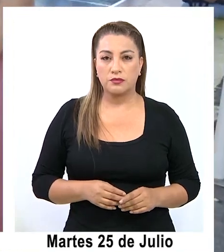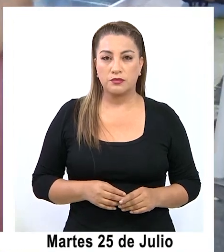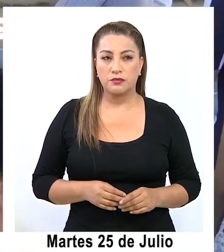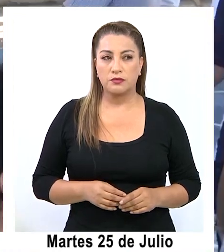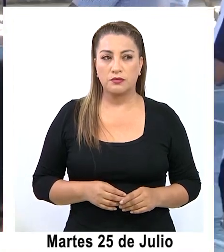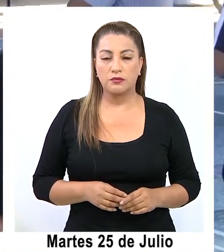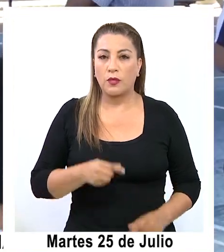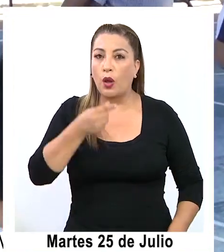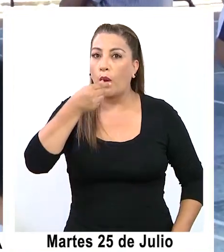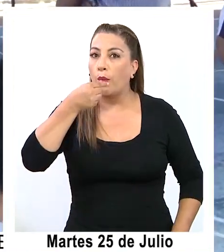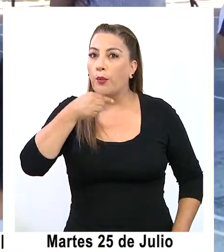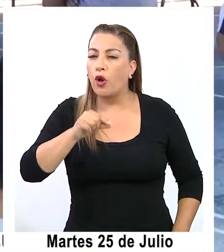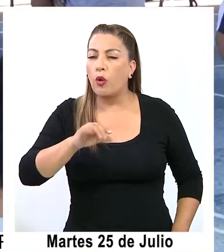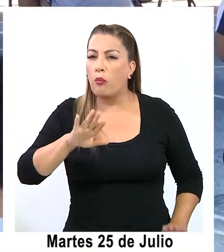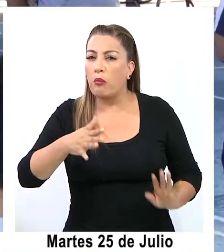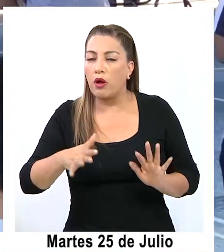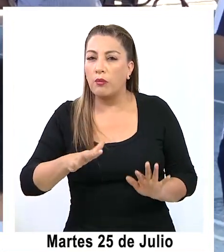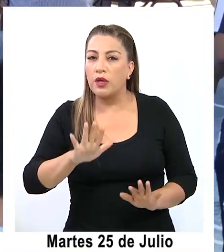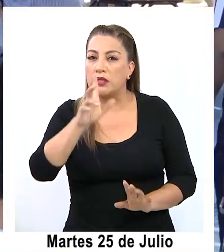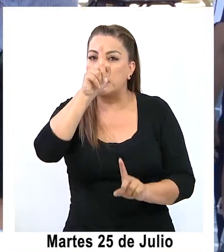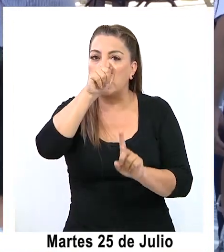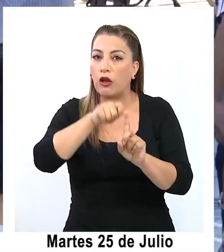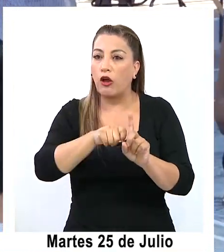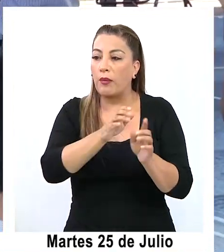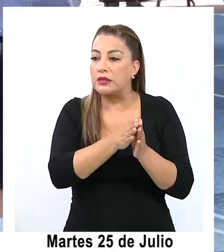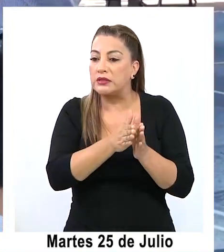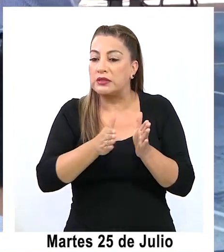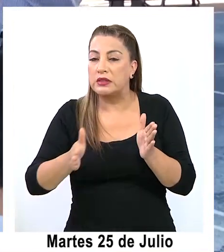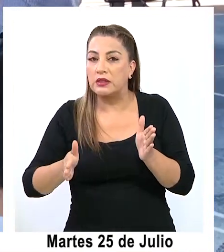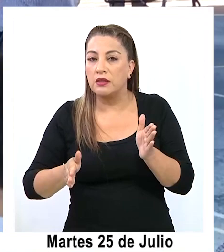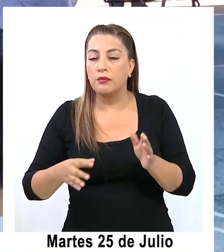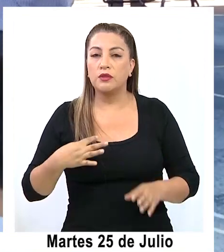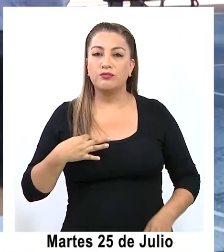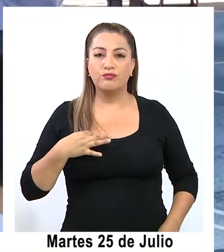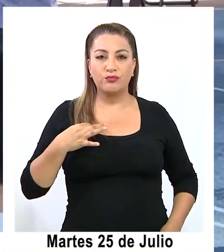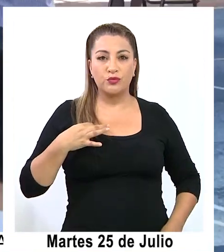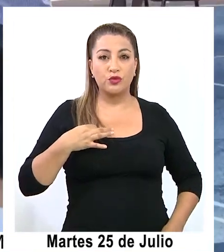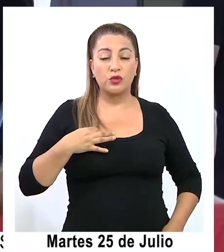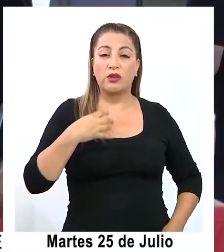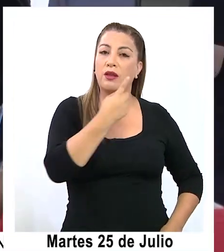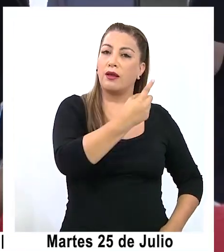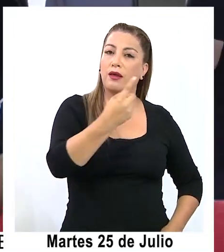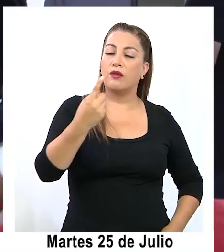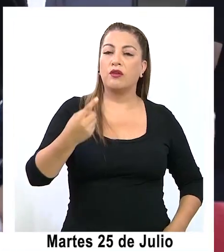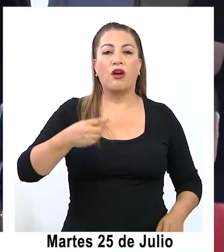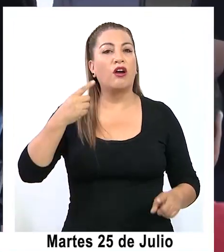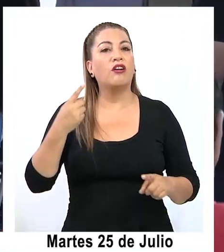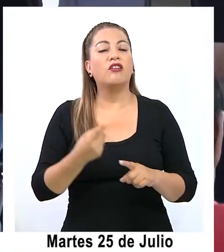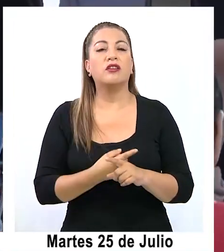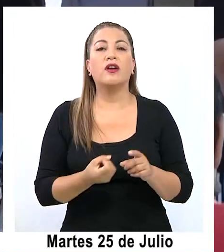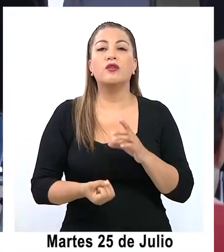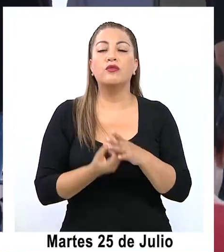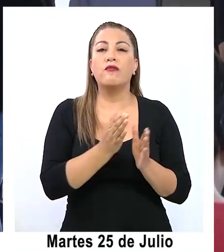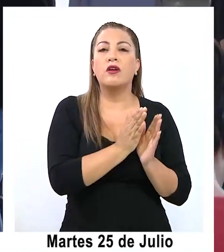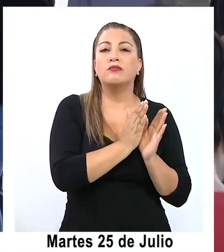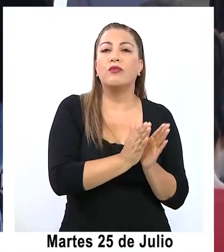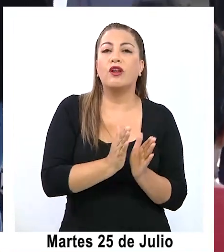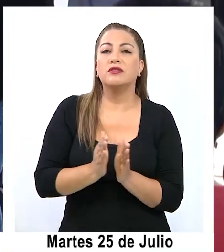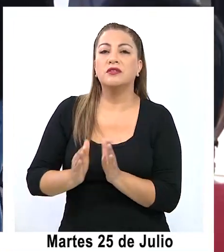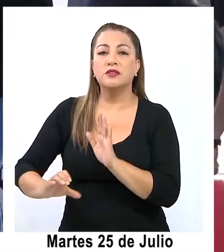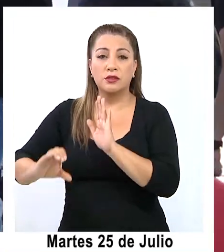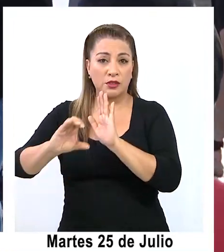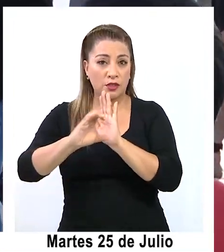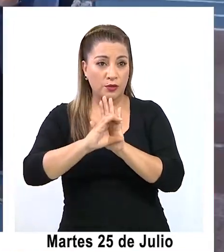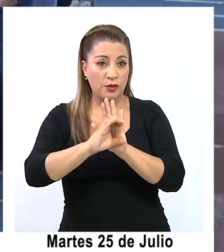Falta poco menos de cinco meses para que los ciudadanos se pronuncien sobre el nuevo proceso constitucional